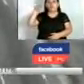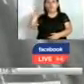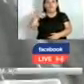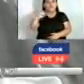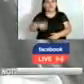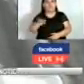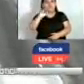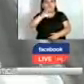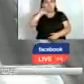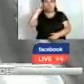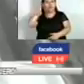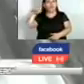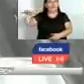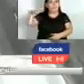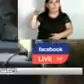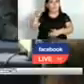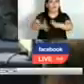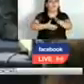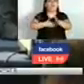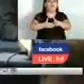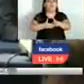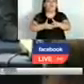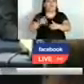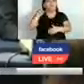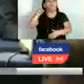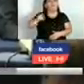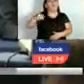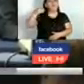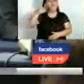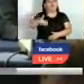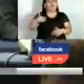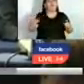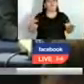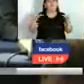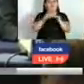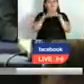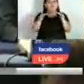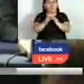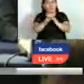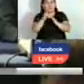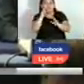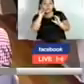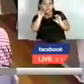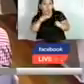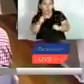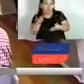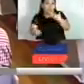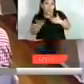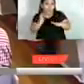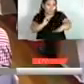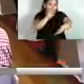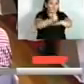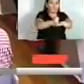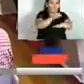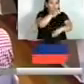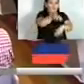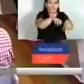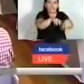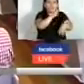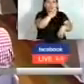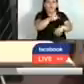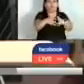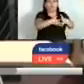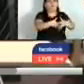próximo 31 de marzo. Para el próximo año, además, espera lograr establecer un tercer corredor siempre en